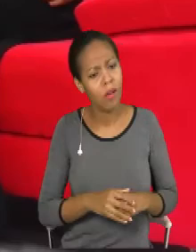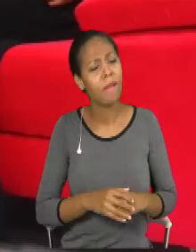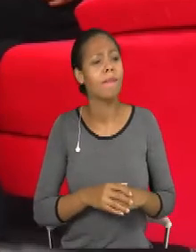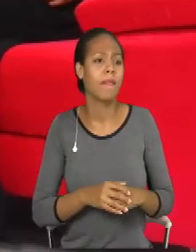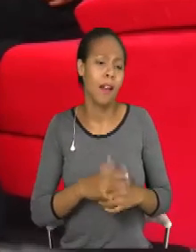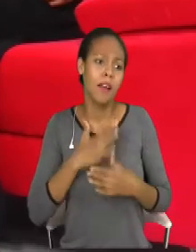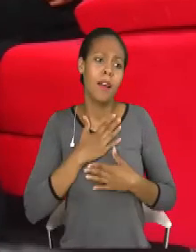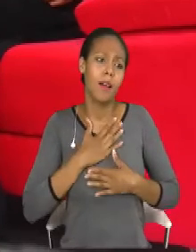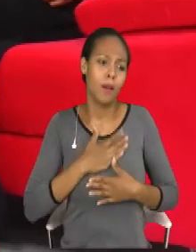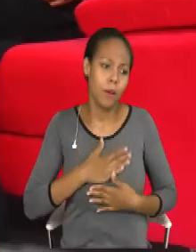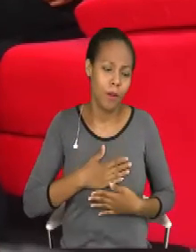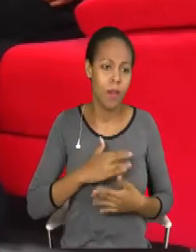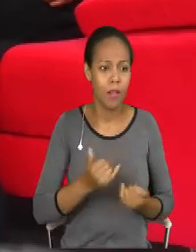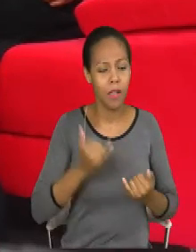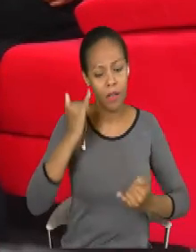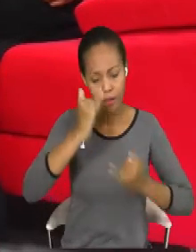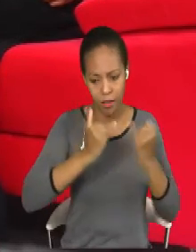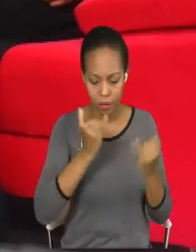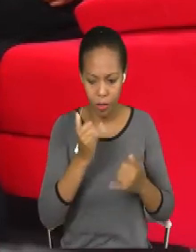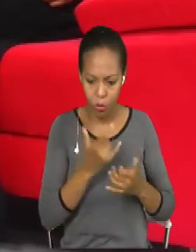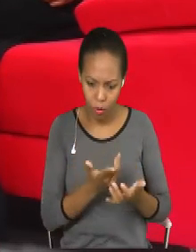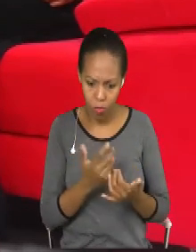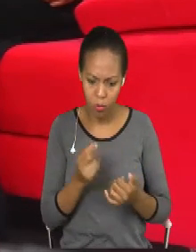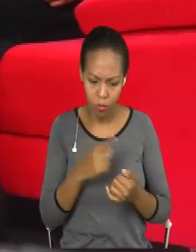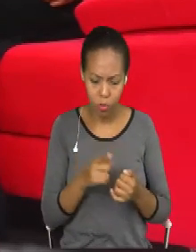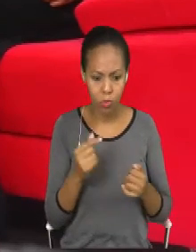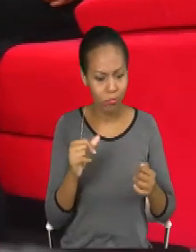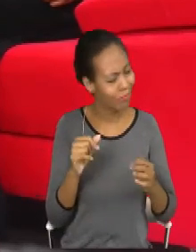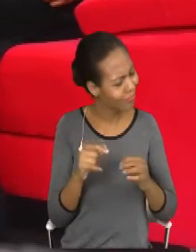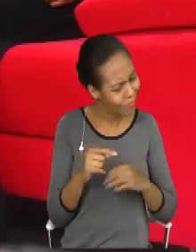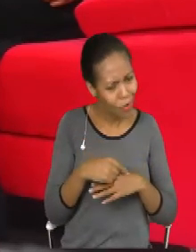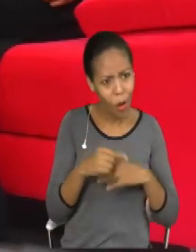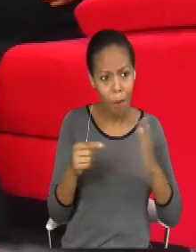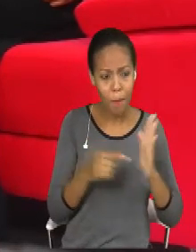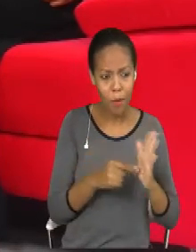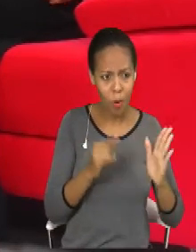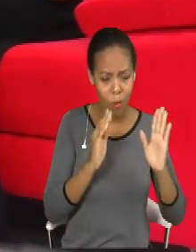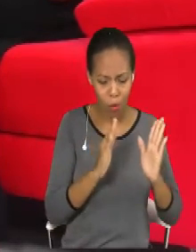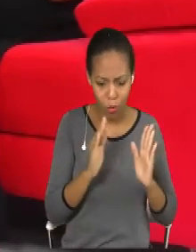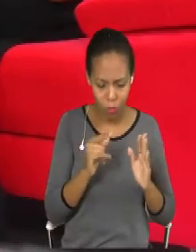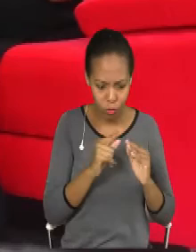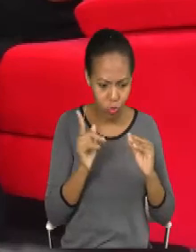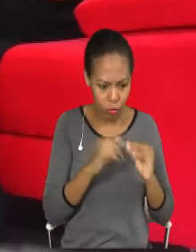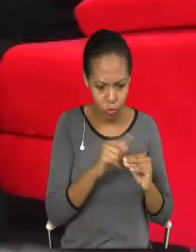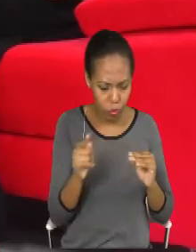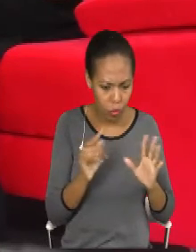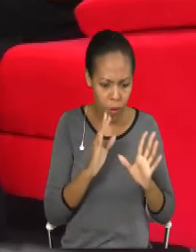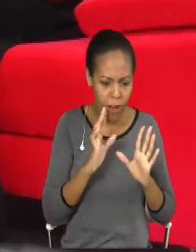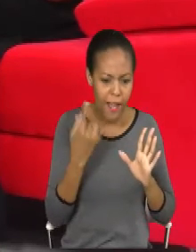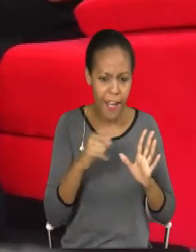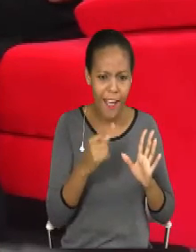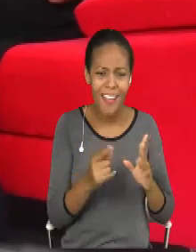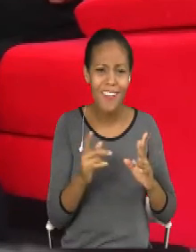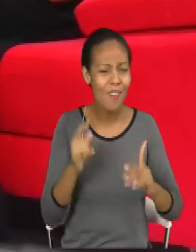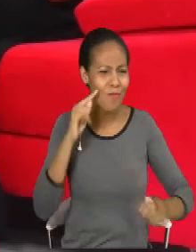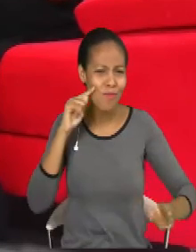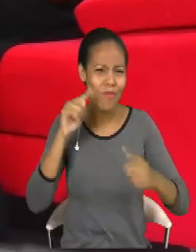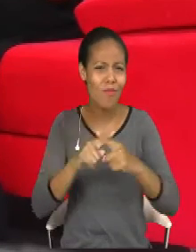de idea. Al final tiene que haber un prototipo muy pequeño de lo que va a ser el resultado